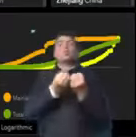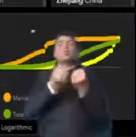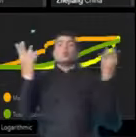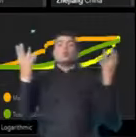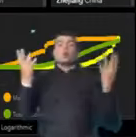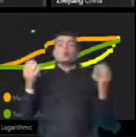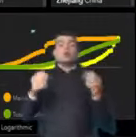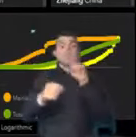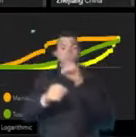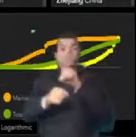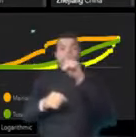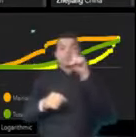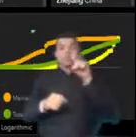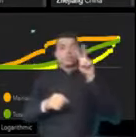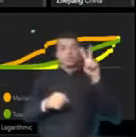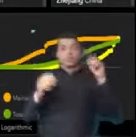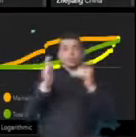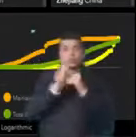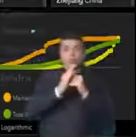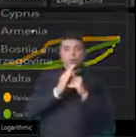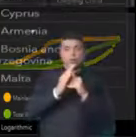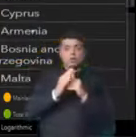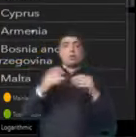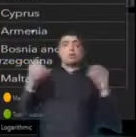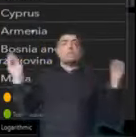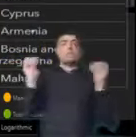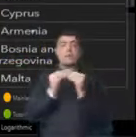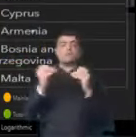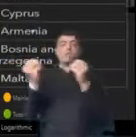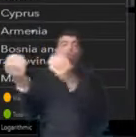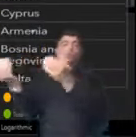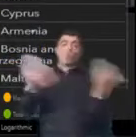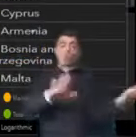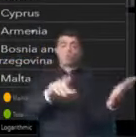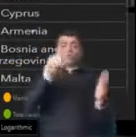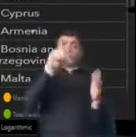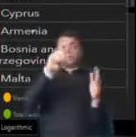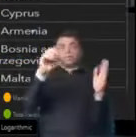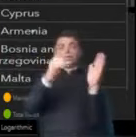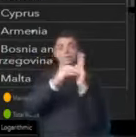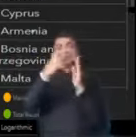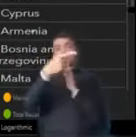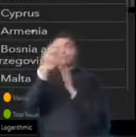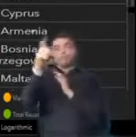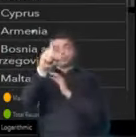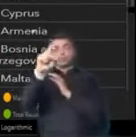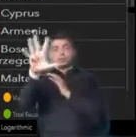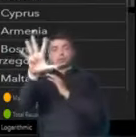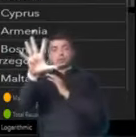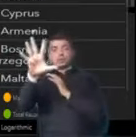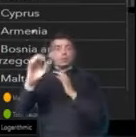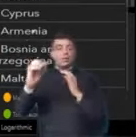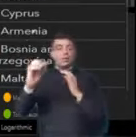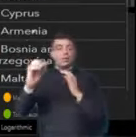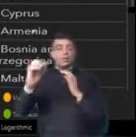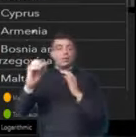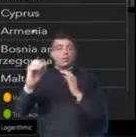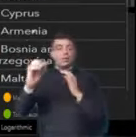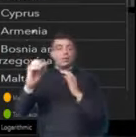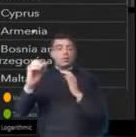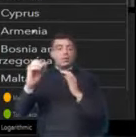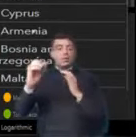162.000, con el número de casos de muerte, 6.065, si lo tomamos solo tajantemente, numéricamente y